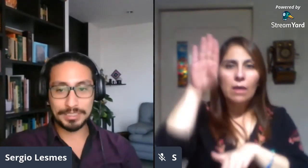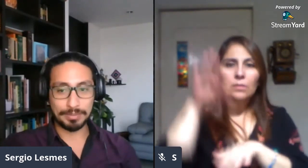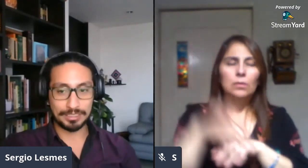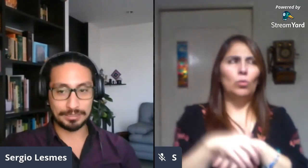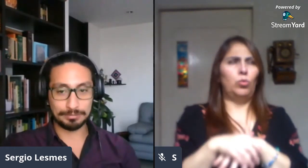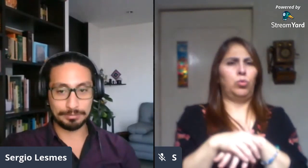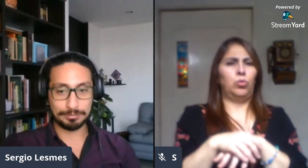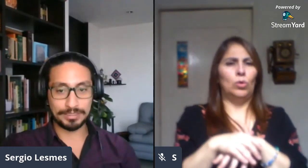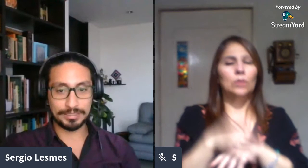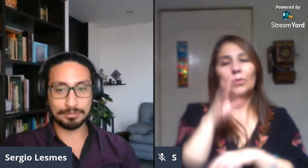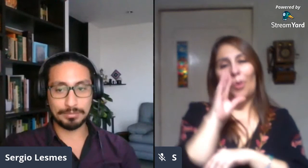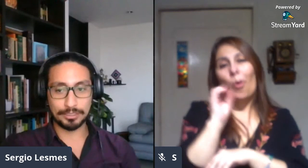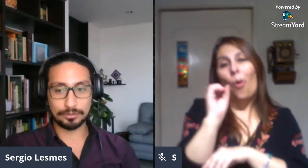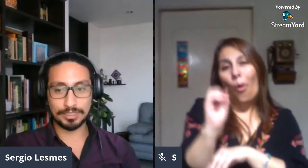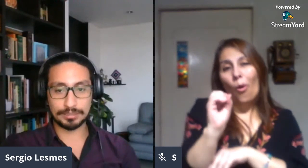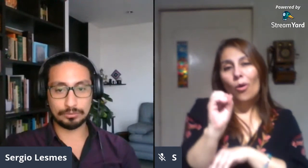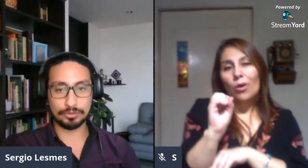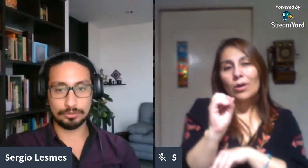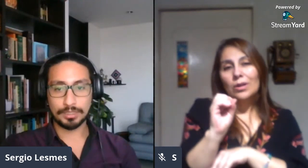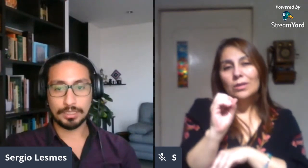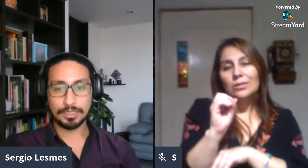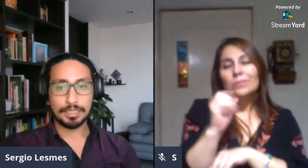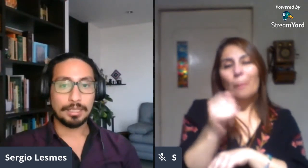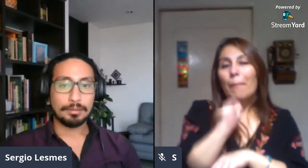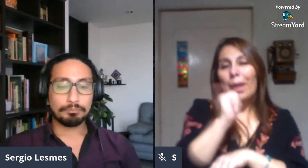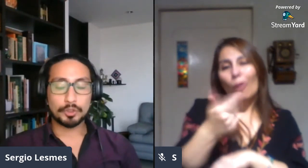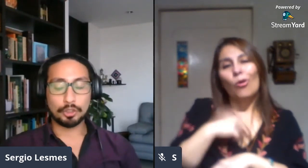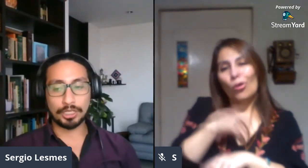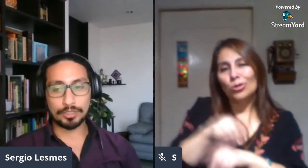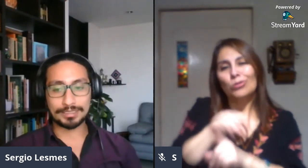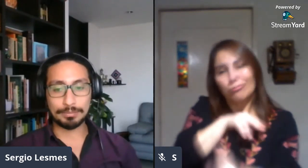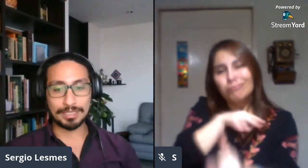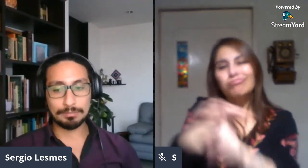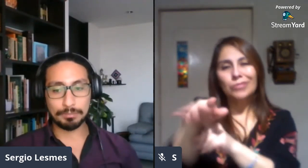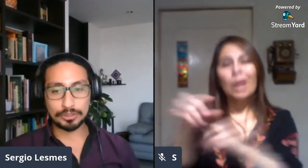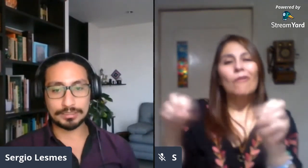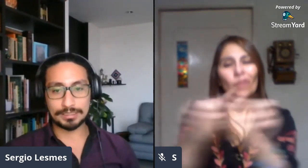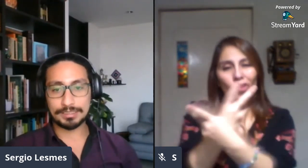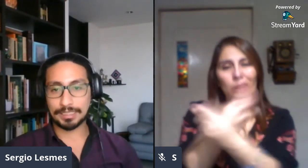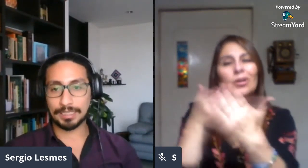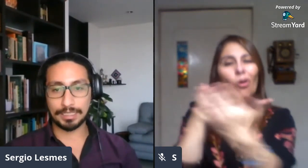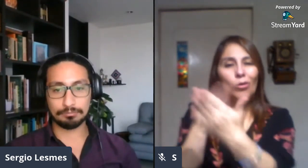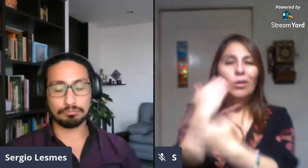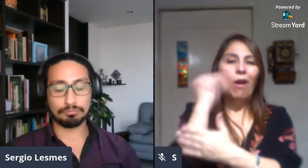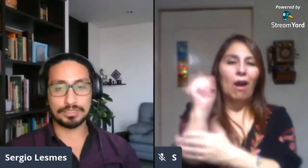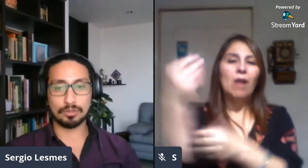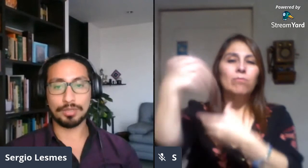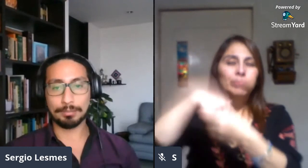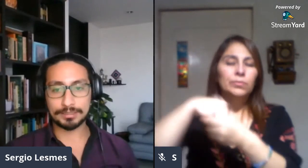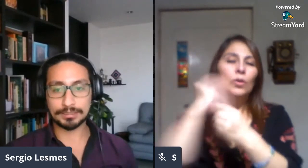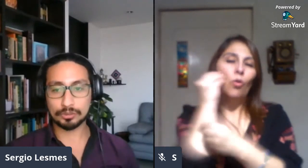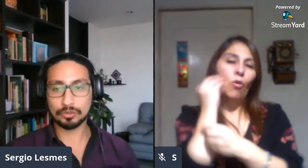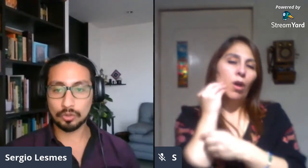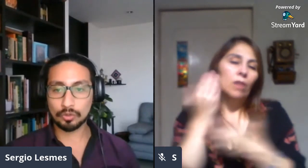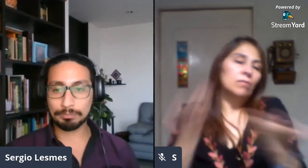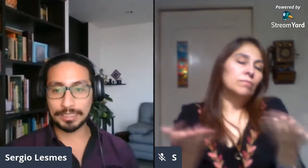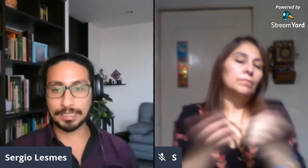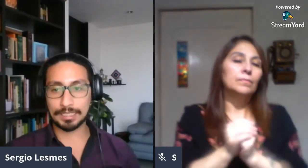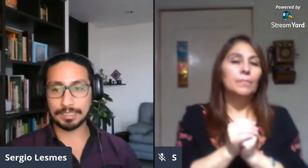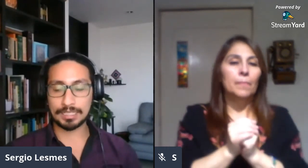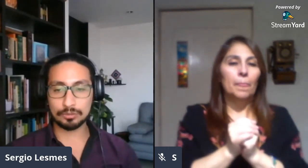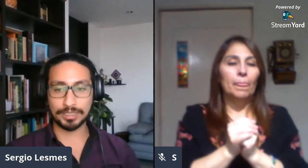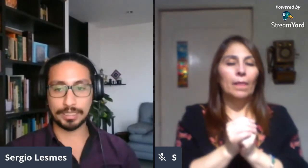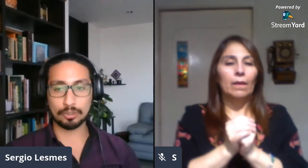somos los principales victimarios en esa situación. Yo creo que también es importante decir que, pues, obviamente eso no